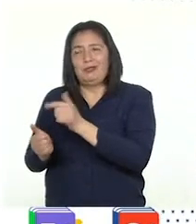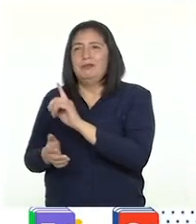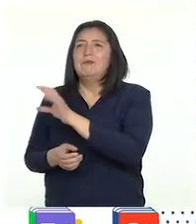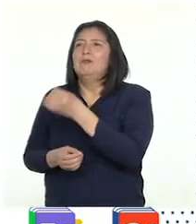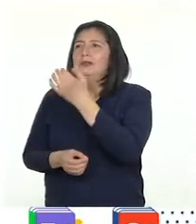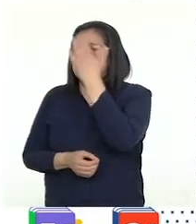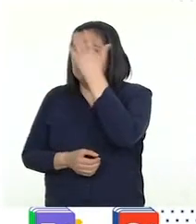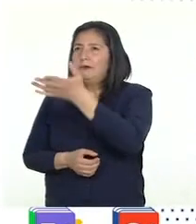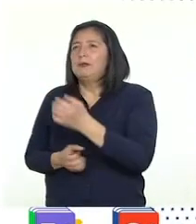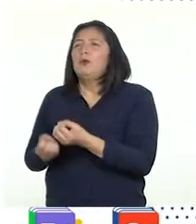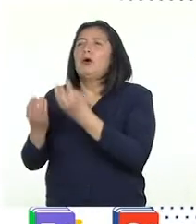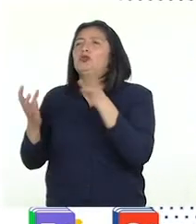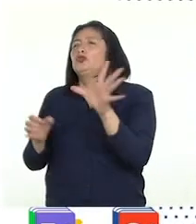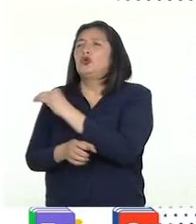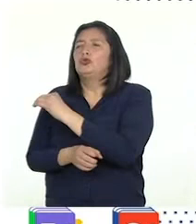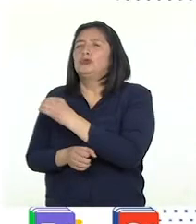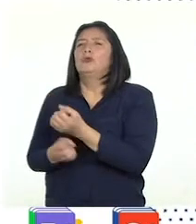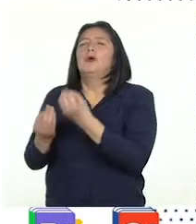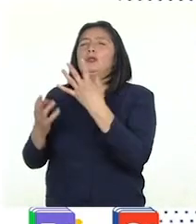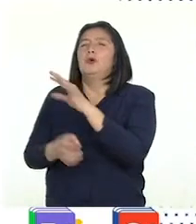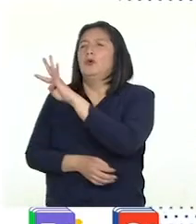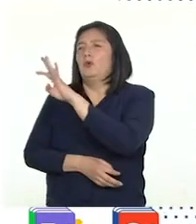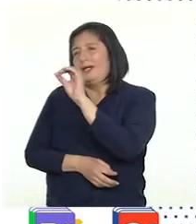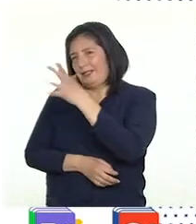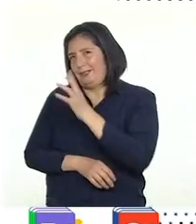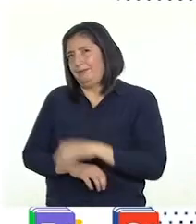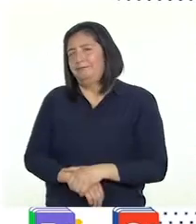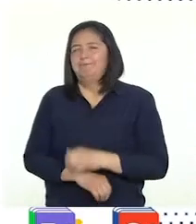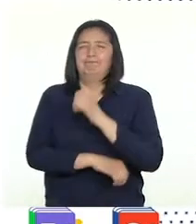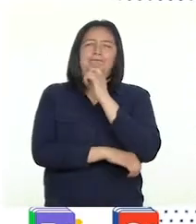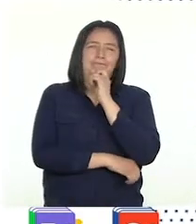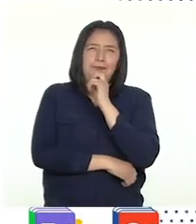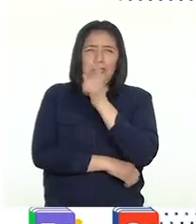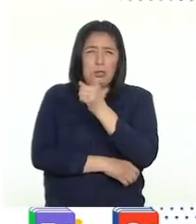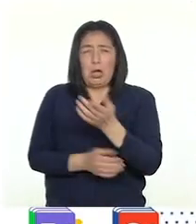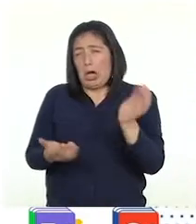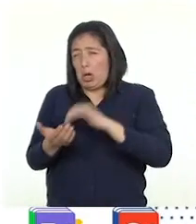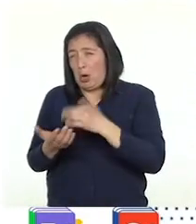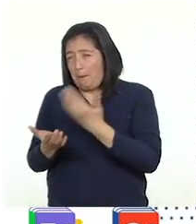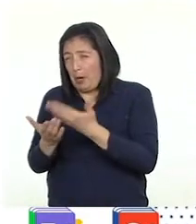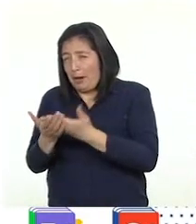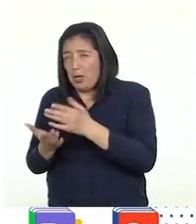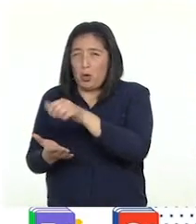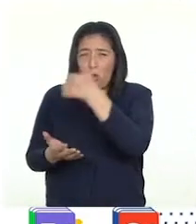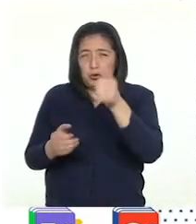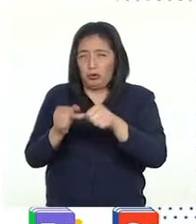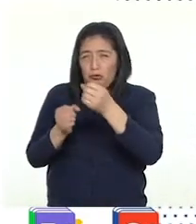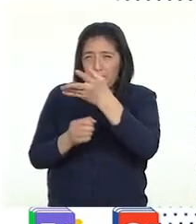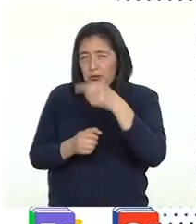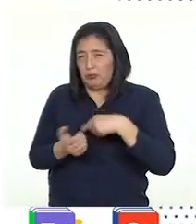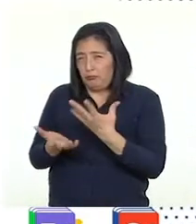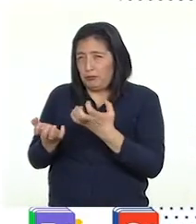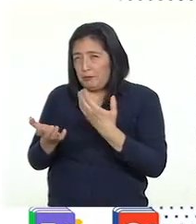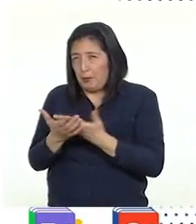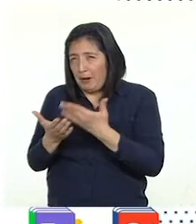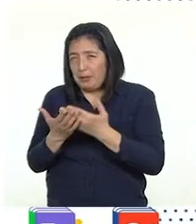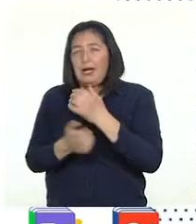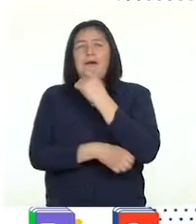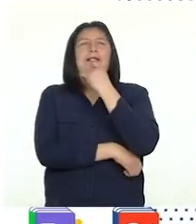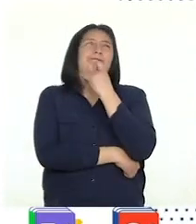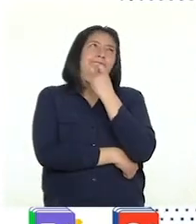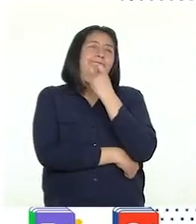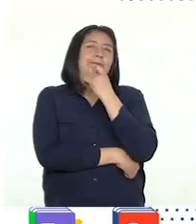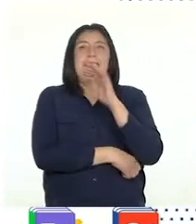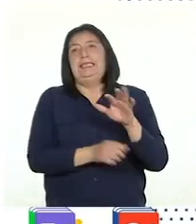porque sabemos que el total debería ser 40. ¿Te animas a probar con otro número? A ver,